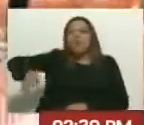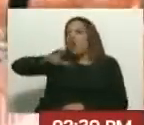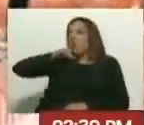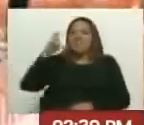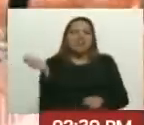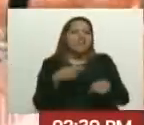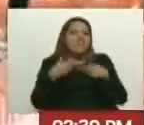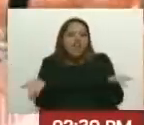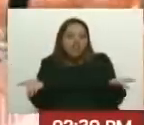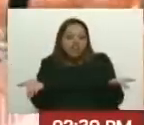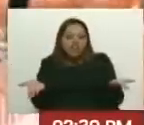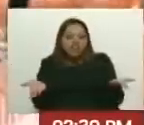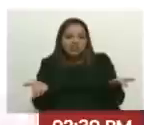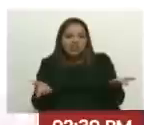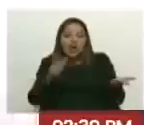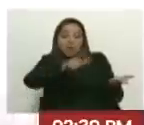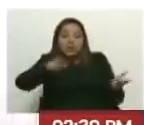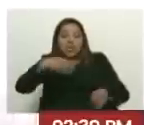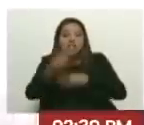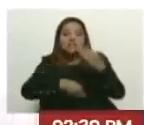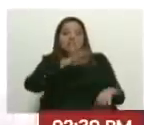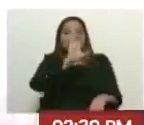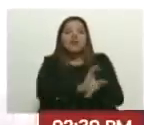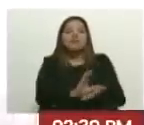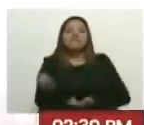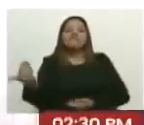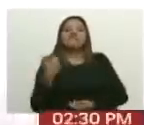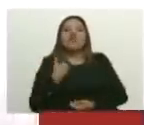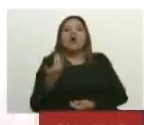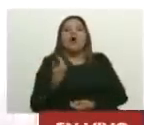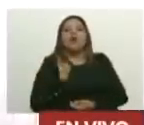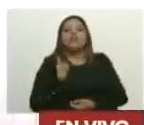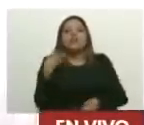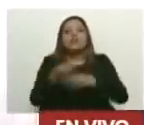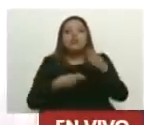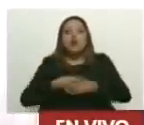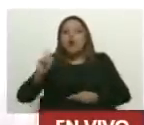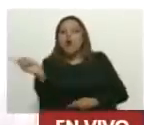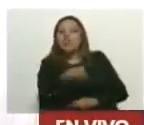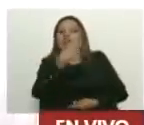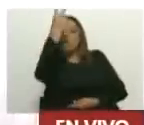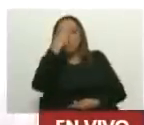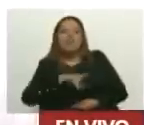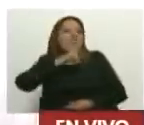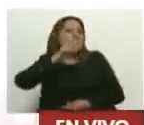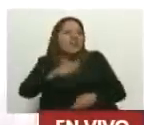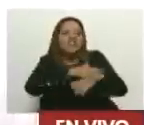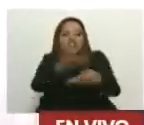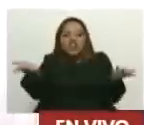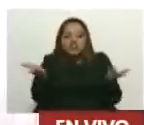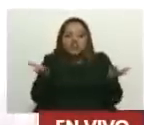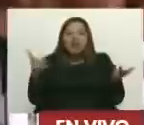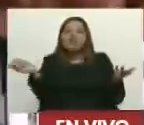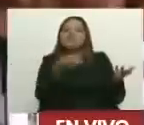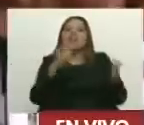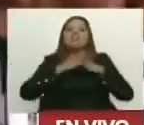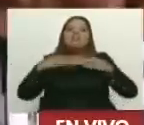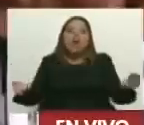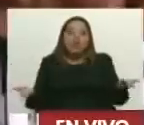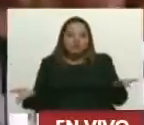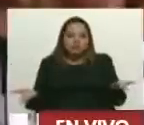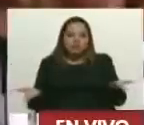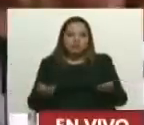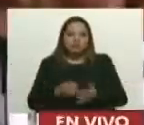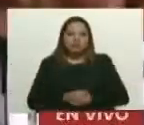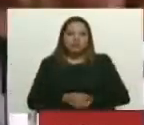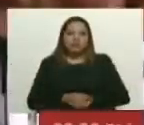horrible. Y el que lo hizo ciudad fue para Queima. Parran de campesino. Eso es lo que son ustedes.